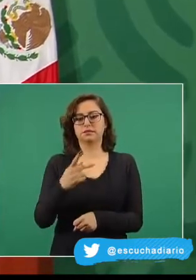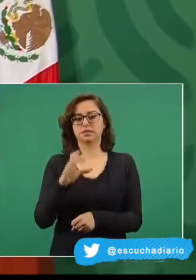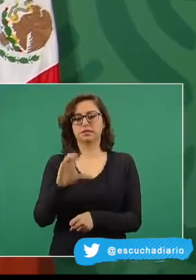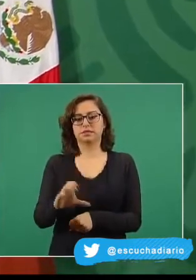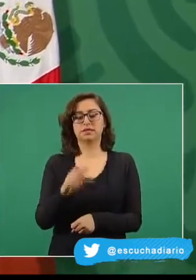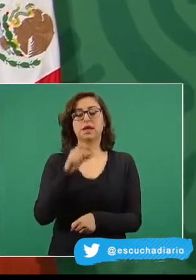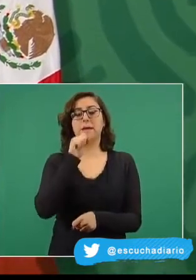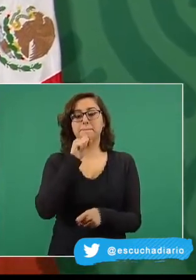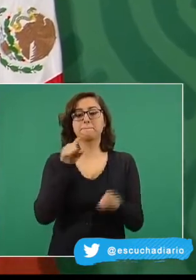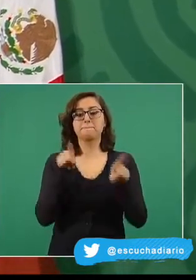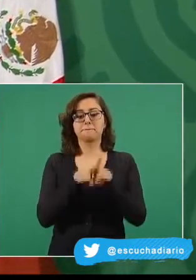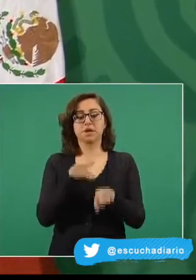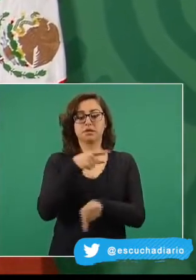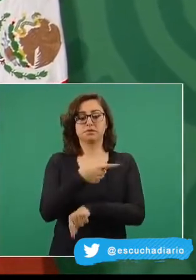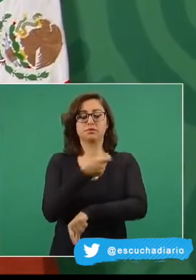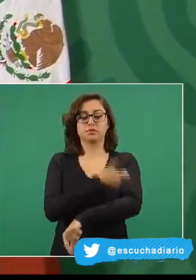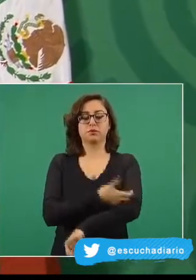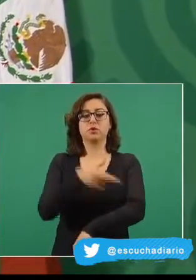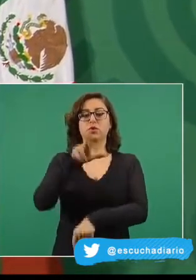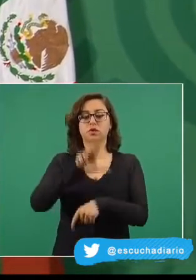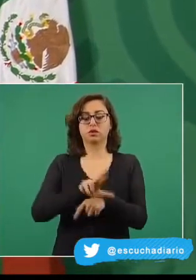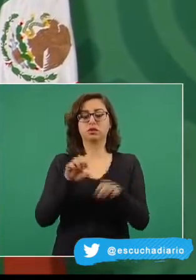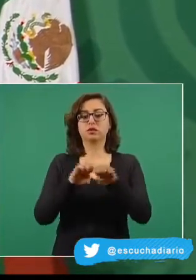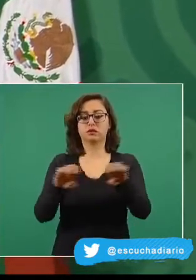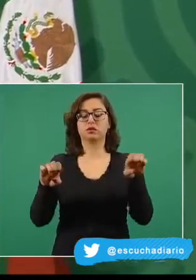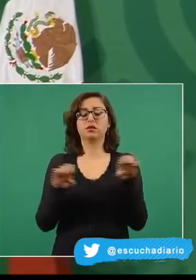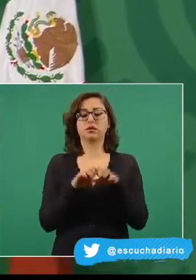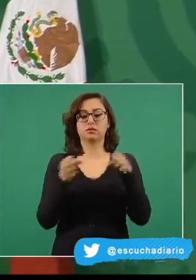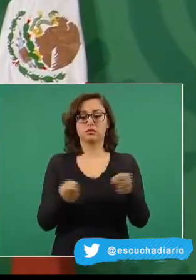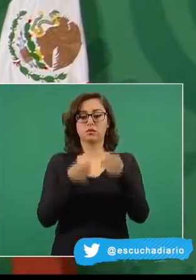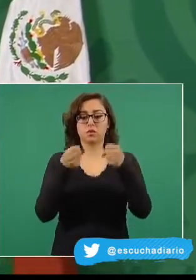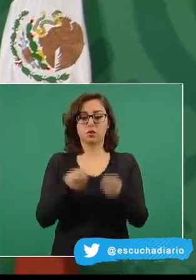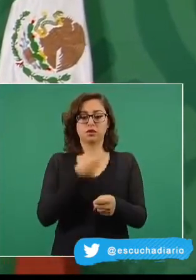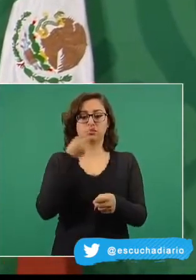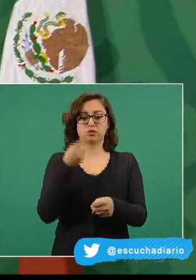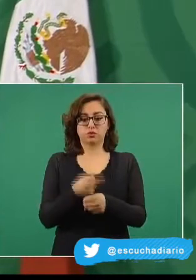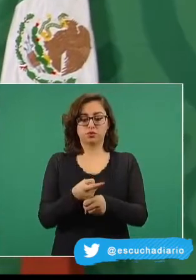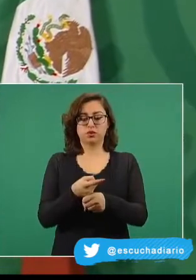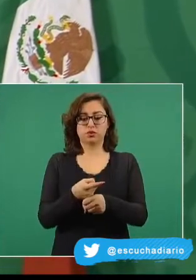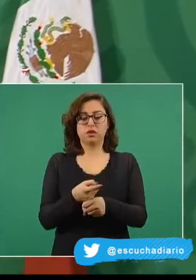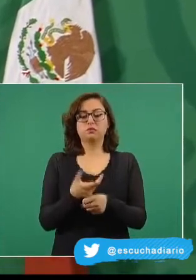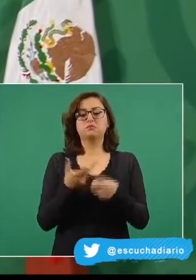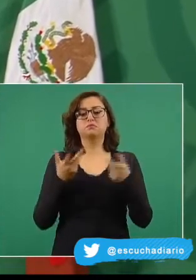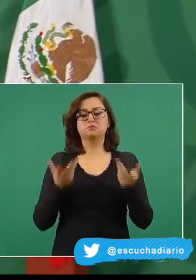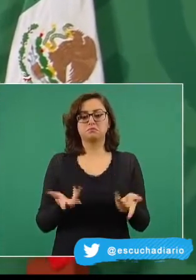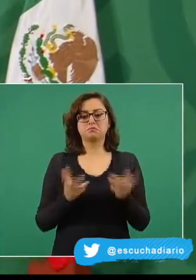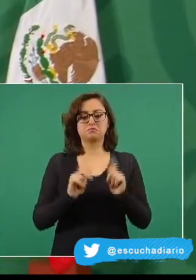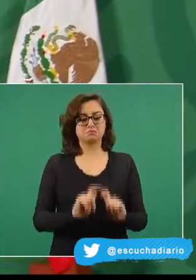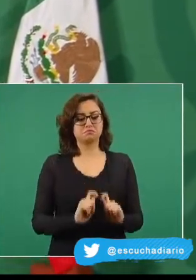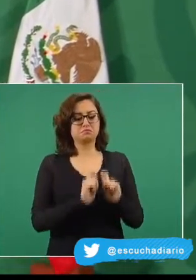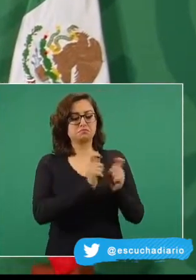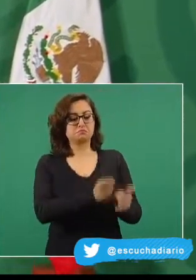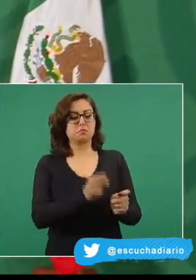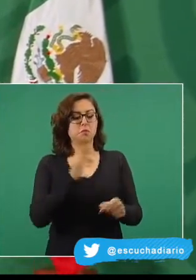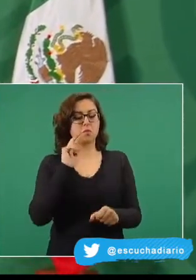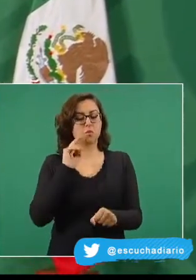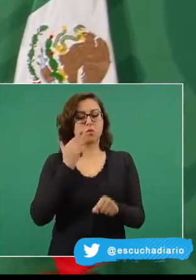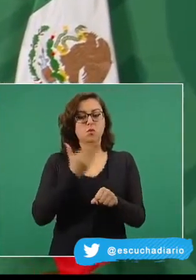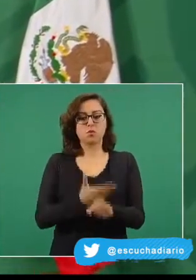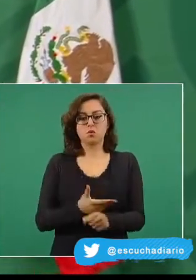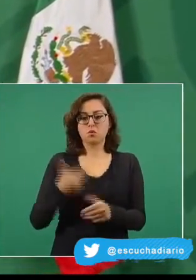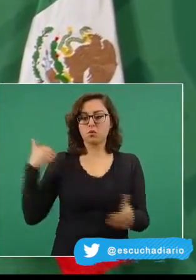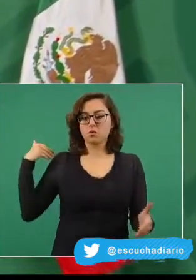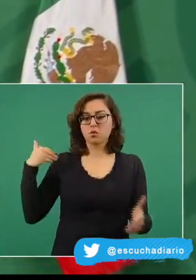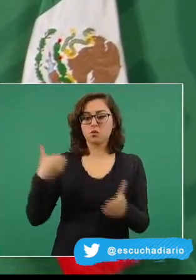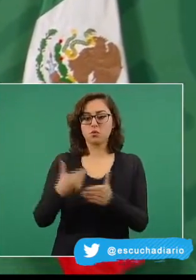Finalmente, el presidente informa que no tuvo reacciones graves luego de vacunarse el día de ayer con la vacuna de AstraZeneca. Destaca que no